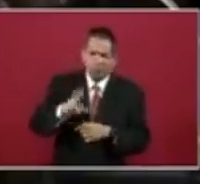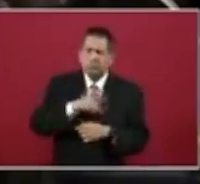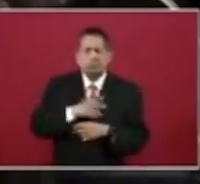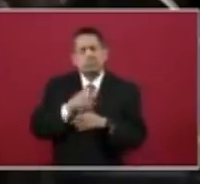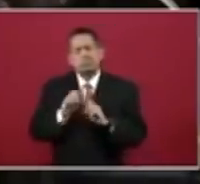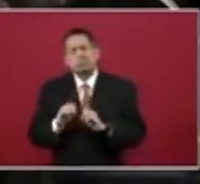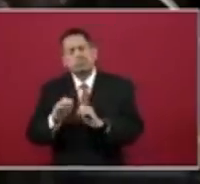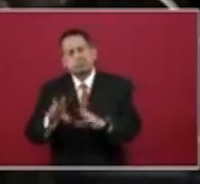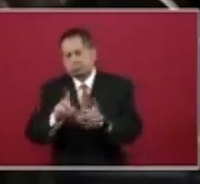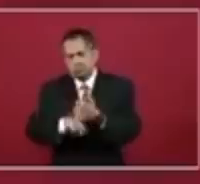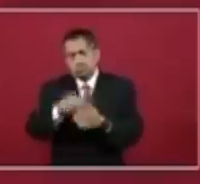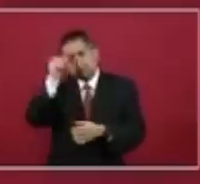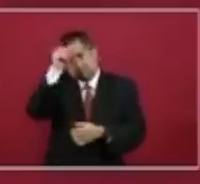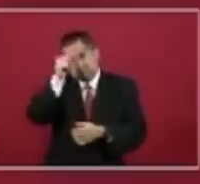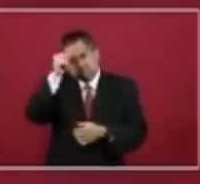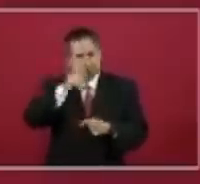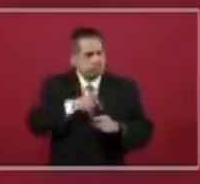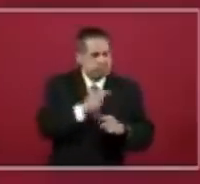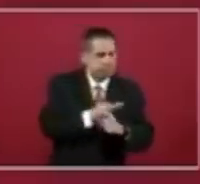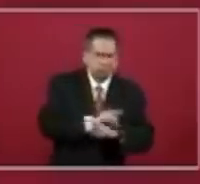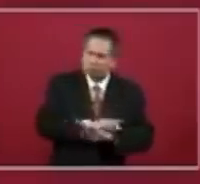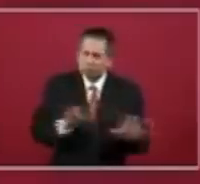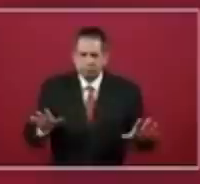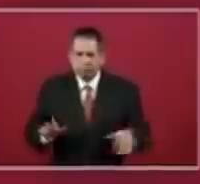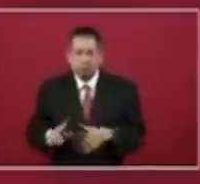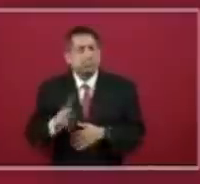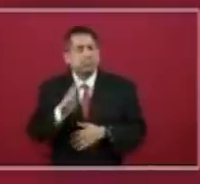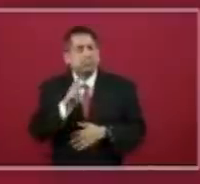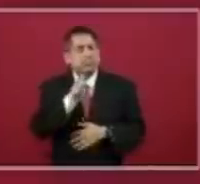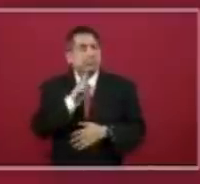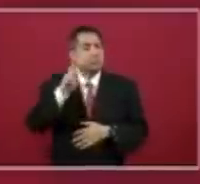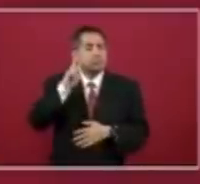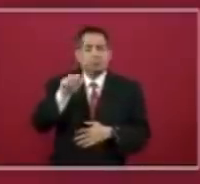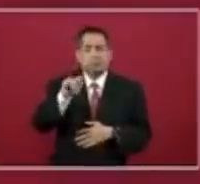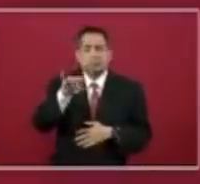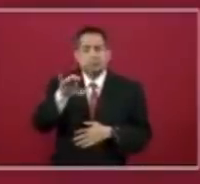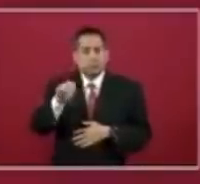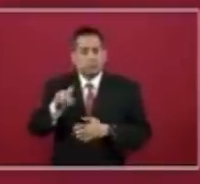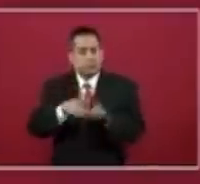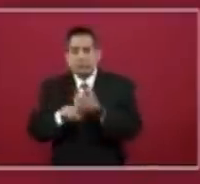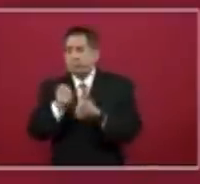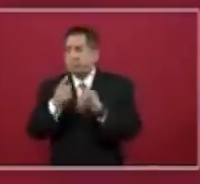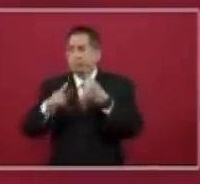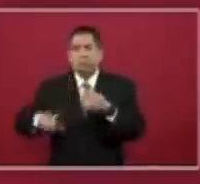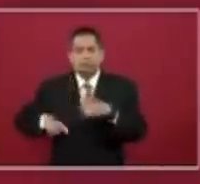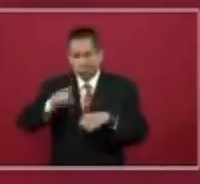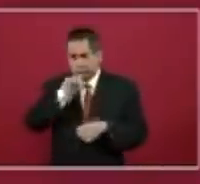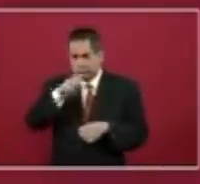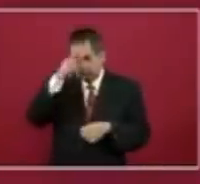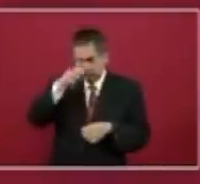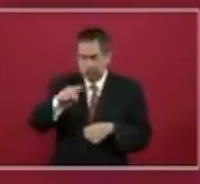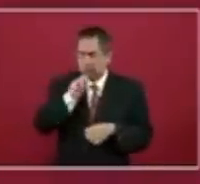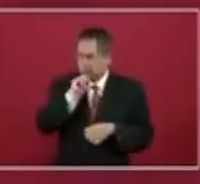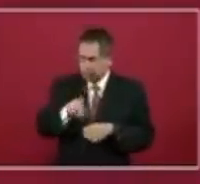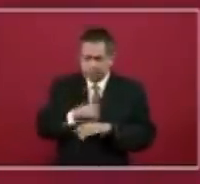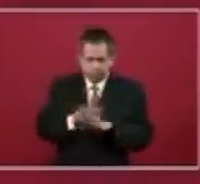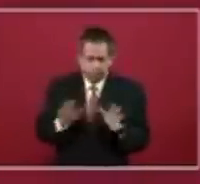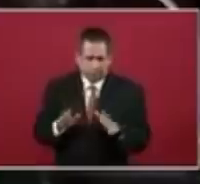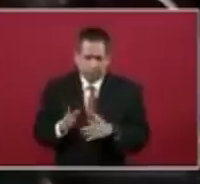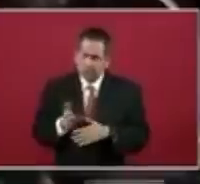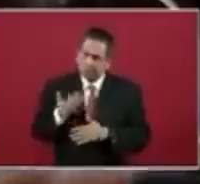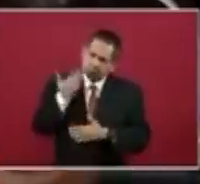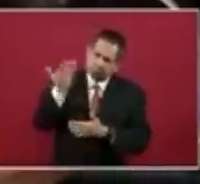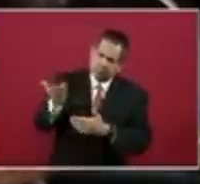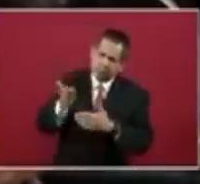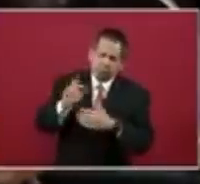contra curas pederastas en el Vaticano y también en algunos gobiernos, incluidos en el de México, y piden la intervención